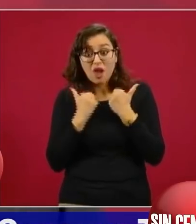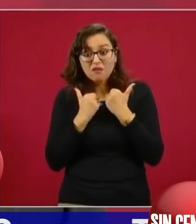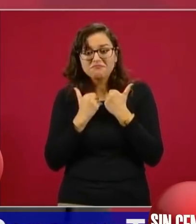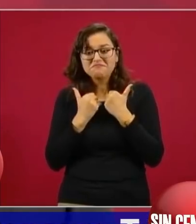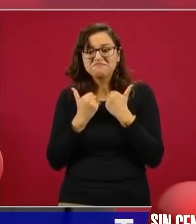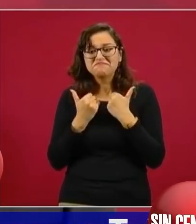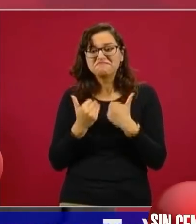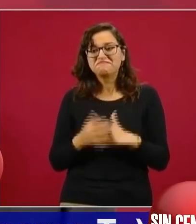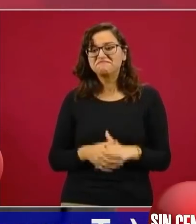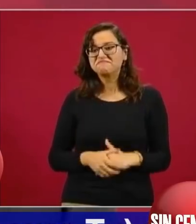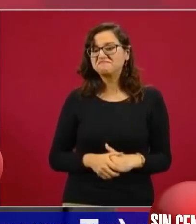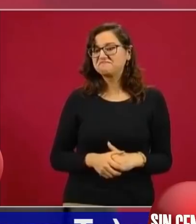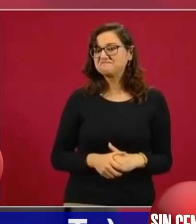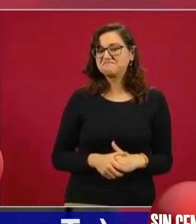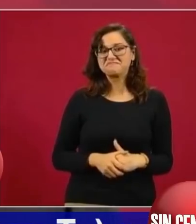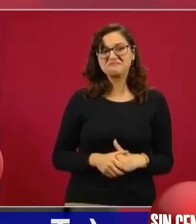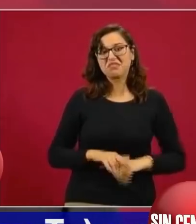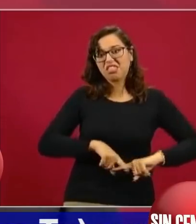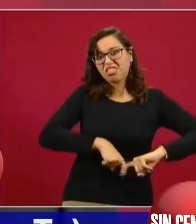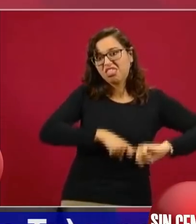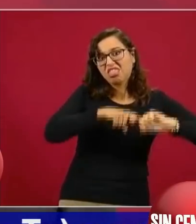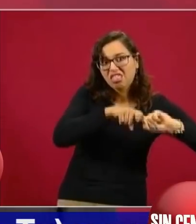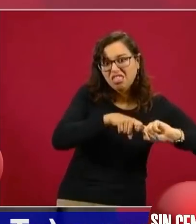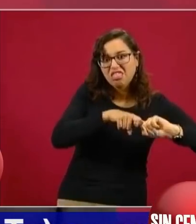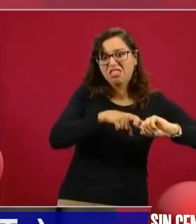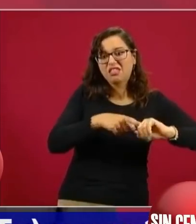no podemos